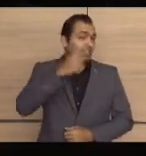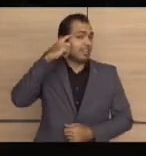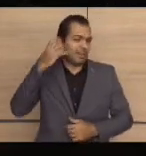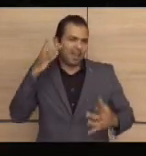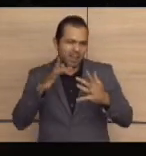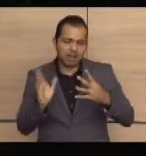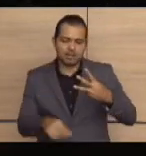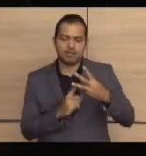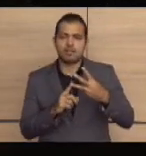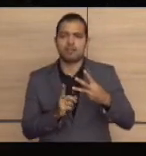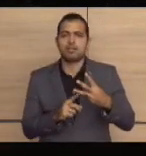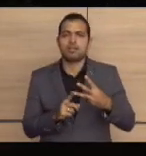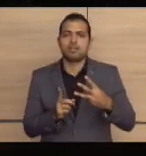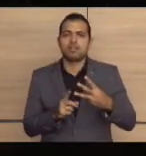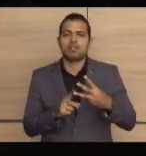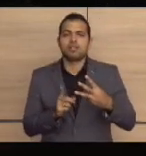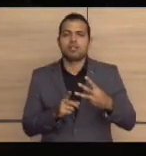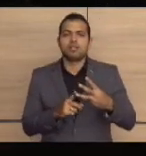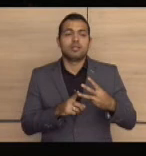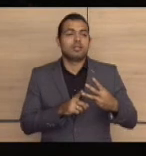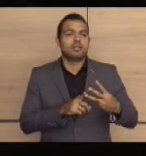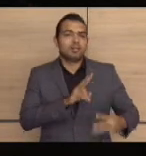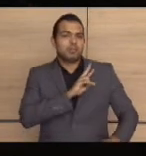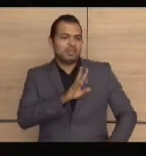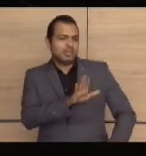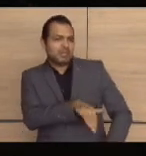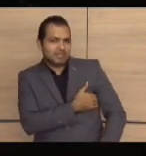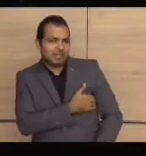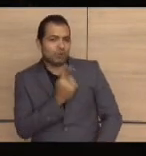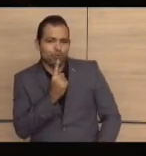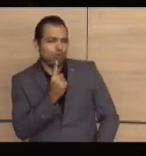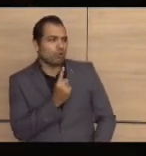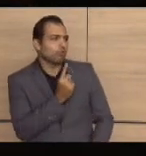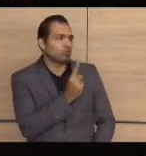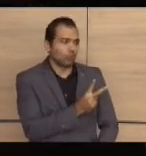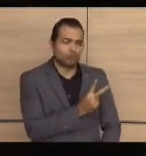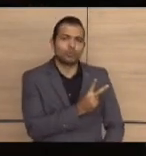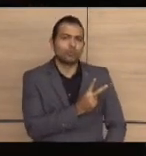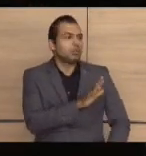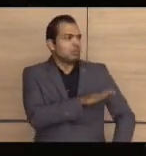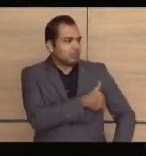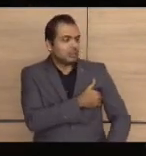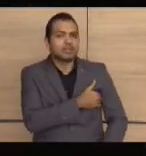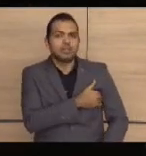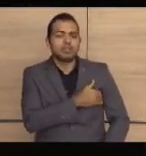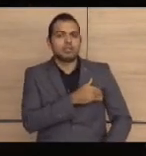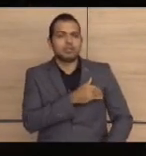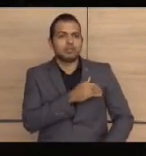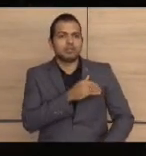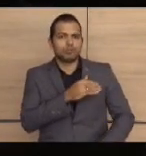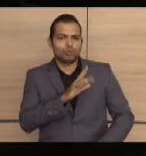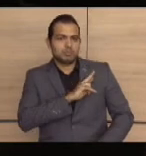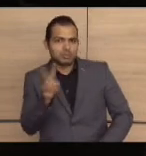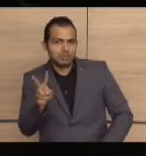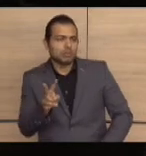este intento de vincular ambos viceministerios es cómo el tema de la ciencia, la tecnología y la innovación se ponen